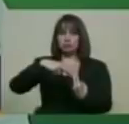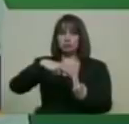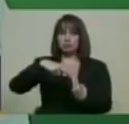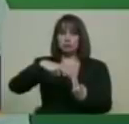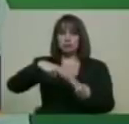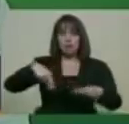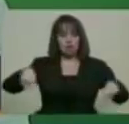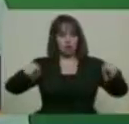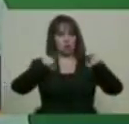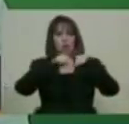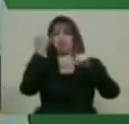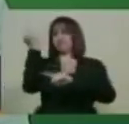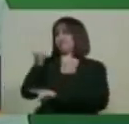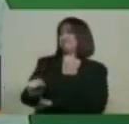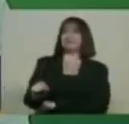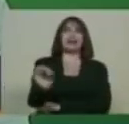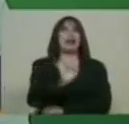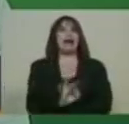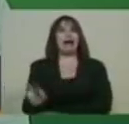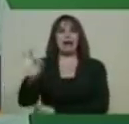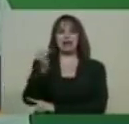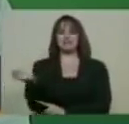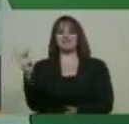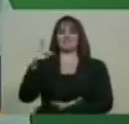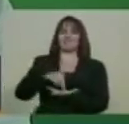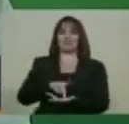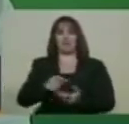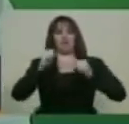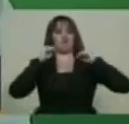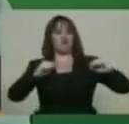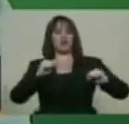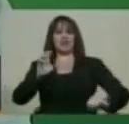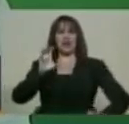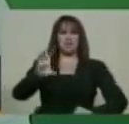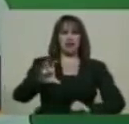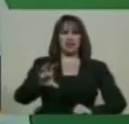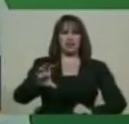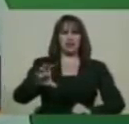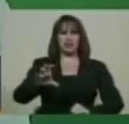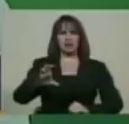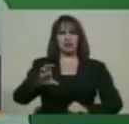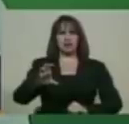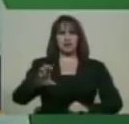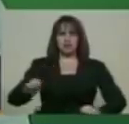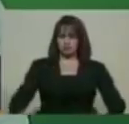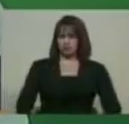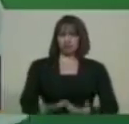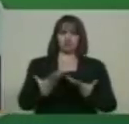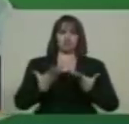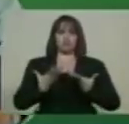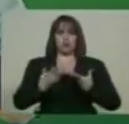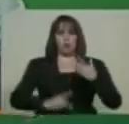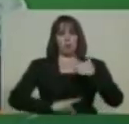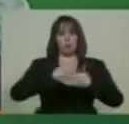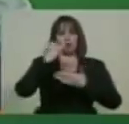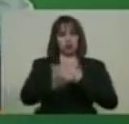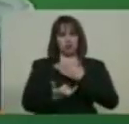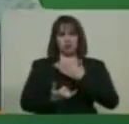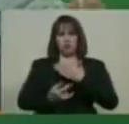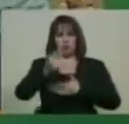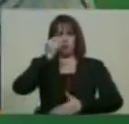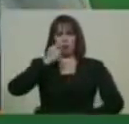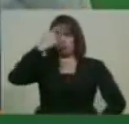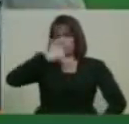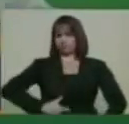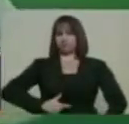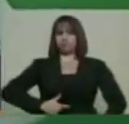Bolívar era indómito, Bolívar era la fuerza de la patria ya encarnada en un proyecto y en un hombre,